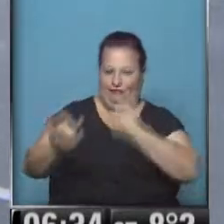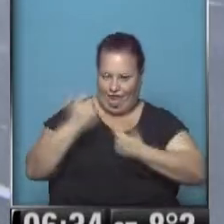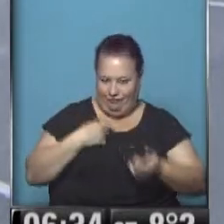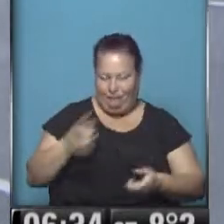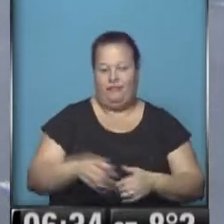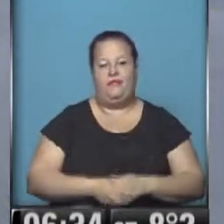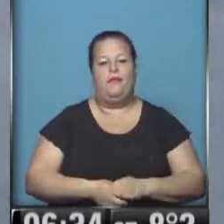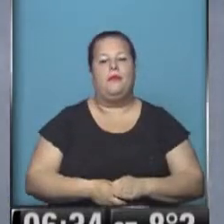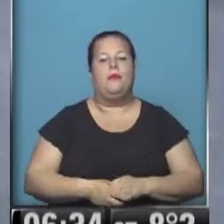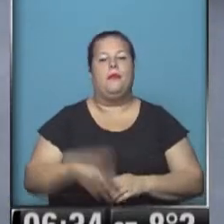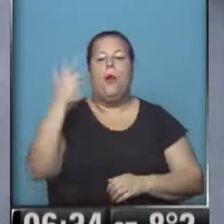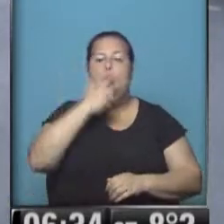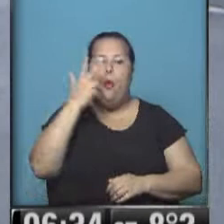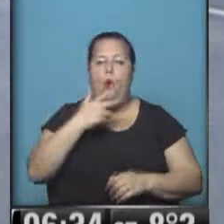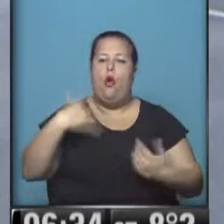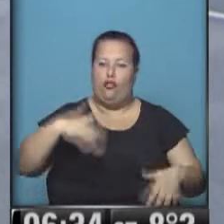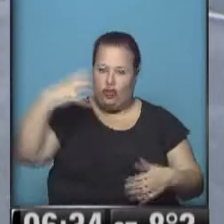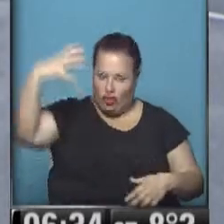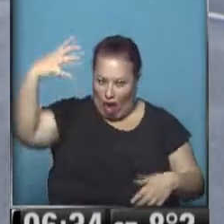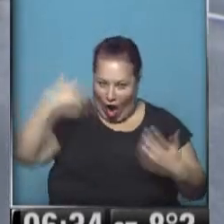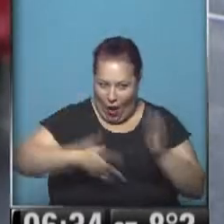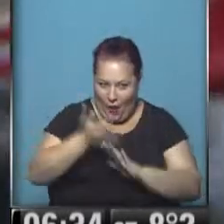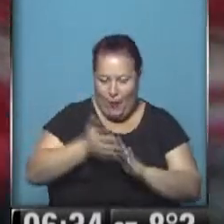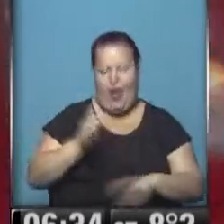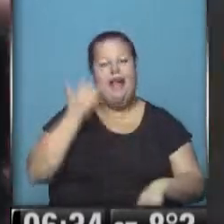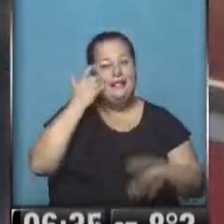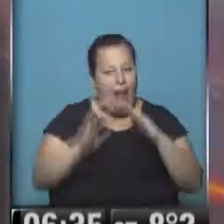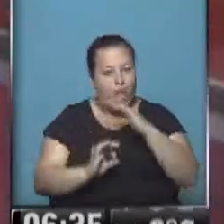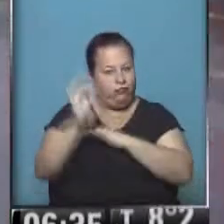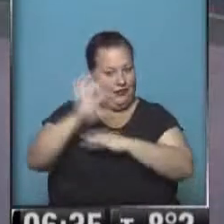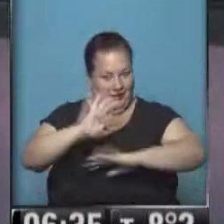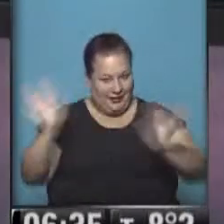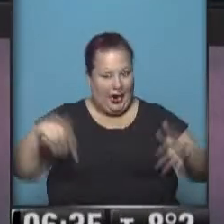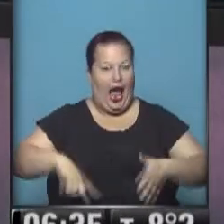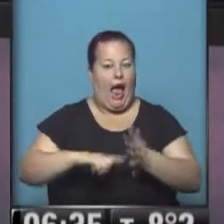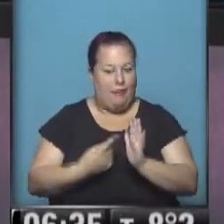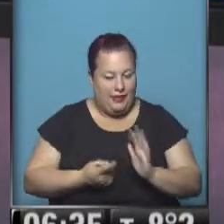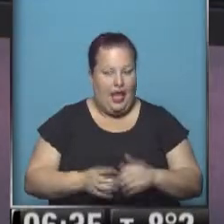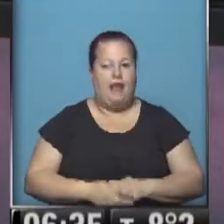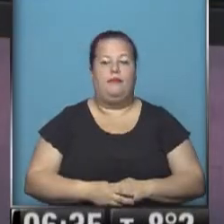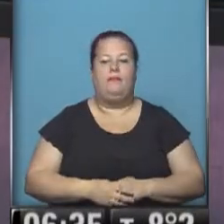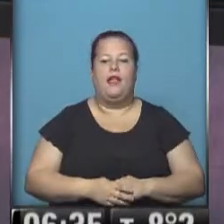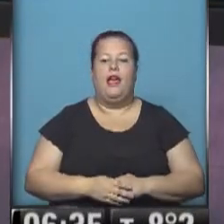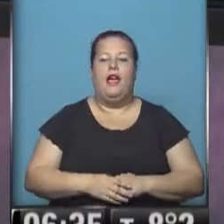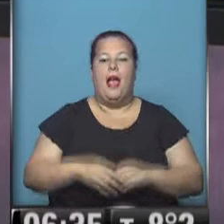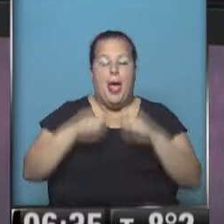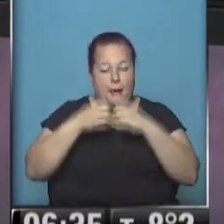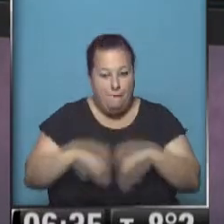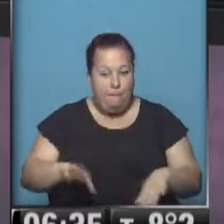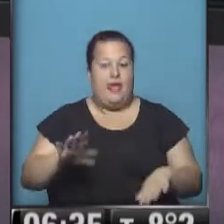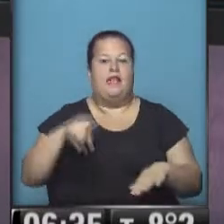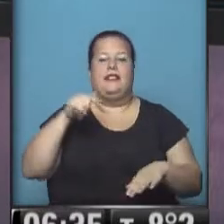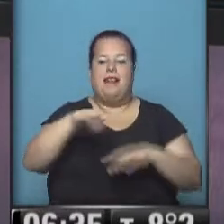están brindando y hugo que solas o ya salió el sol en la ciudad de buenos aires arranca ya